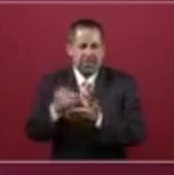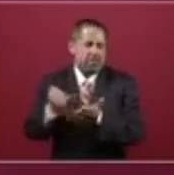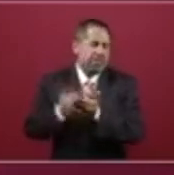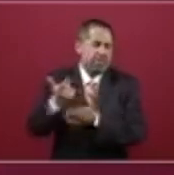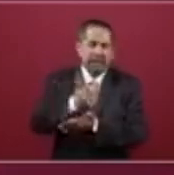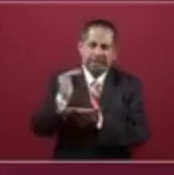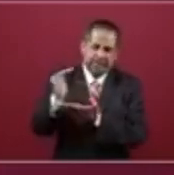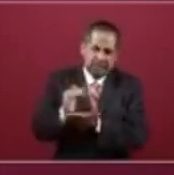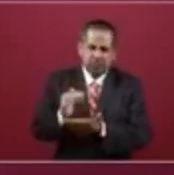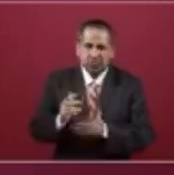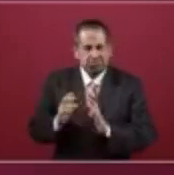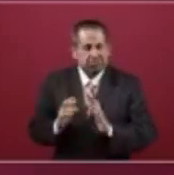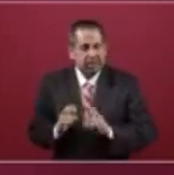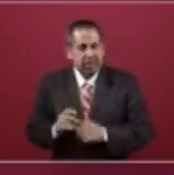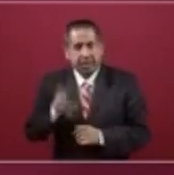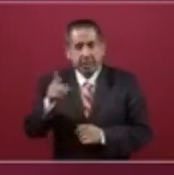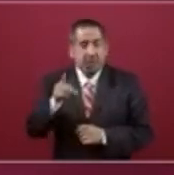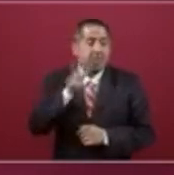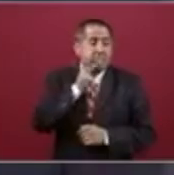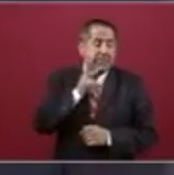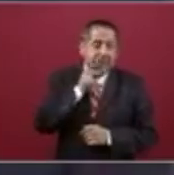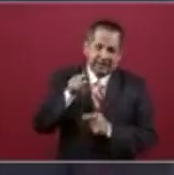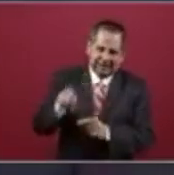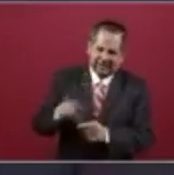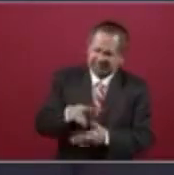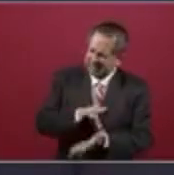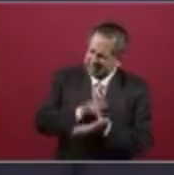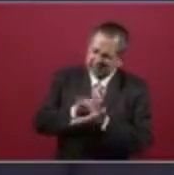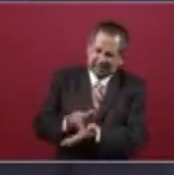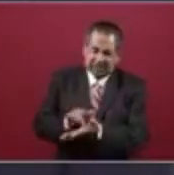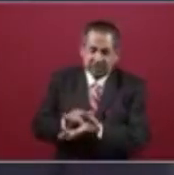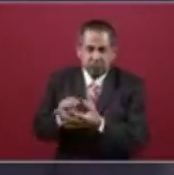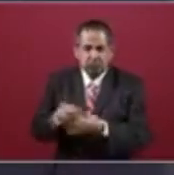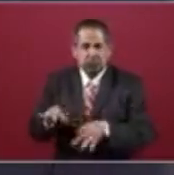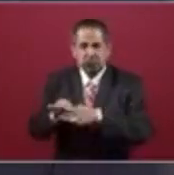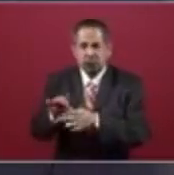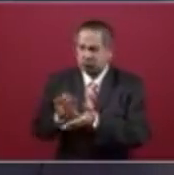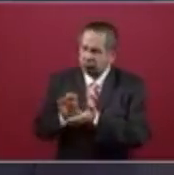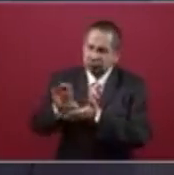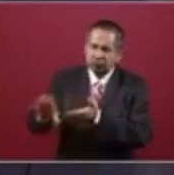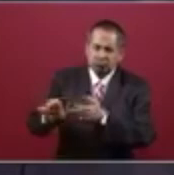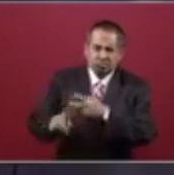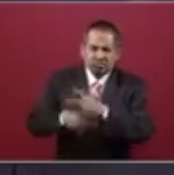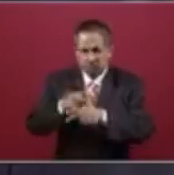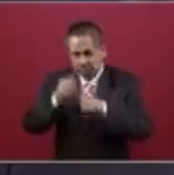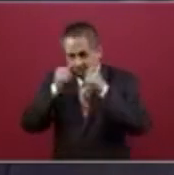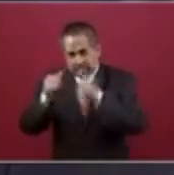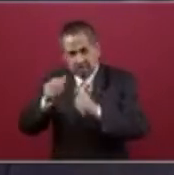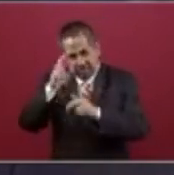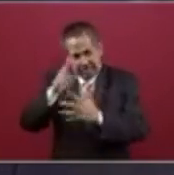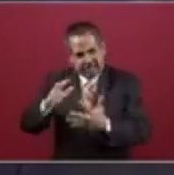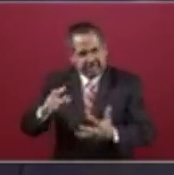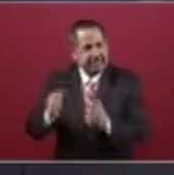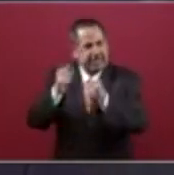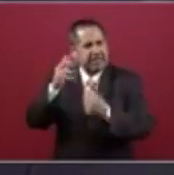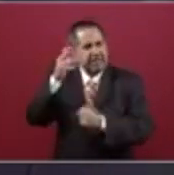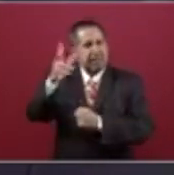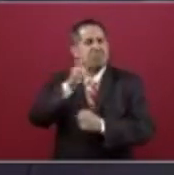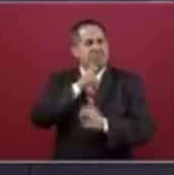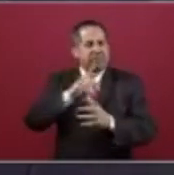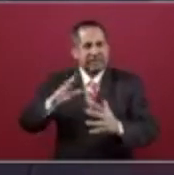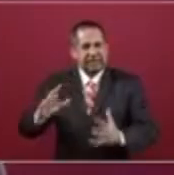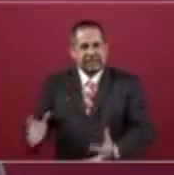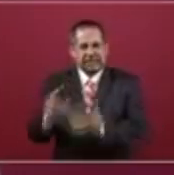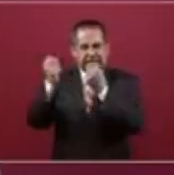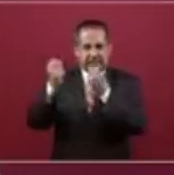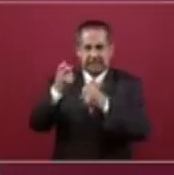Pero Pemex tiene mucho apoyo económico-financiero. Vamos a rescatar a Pemex. Es